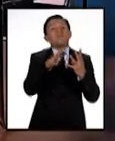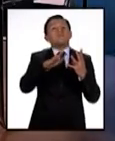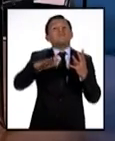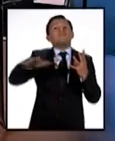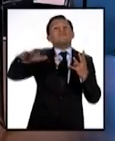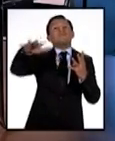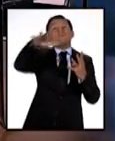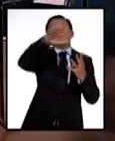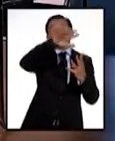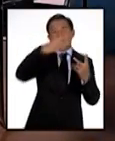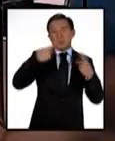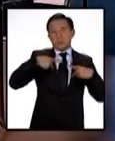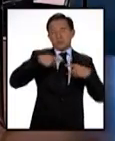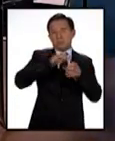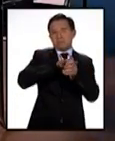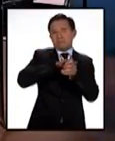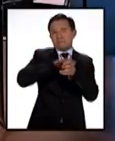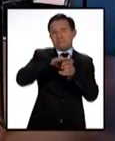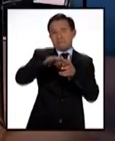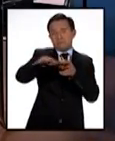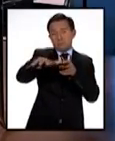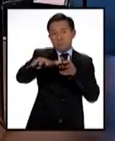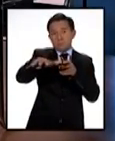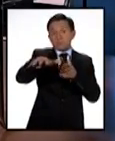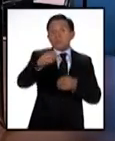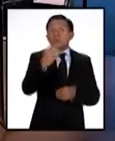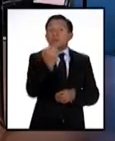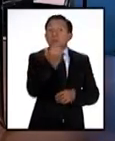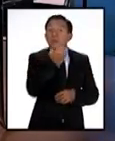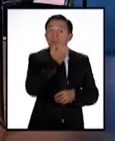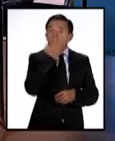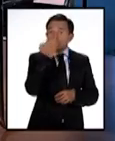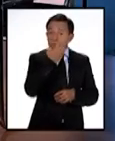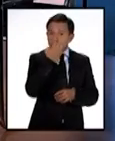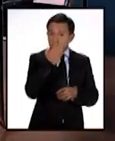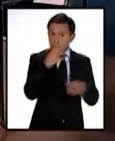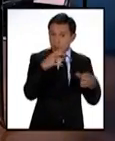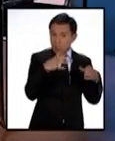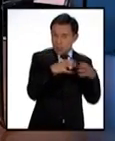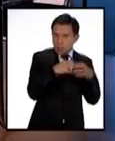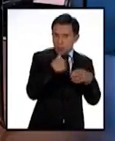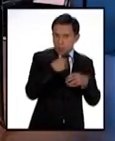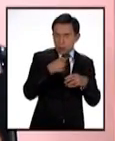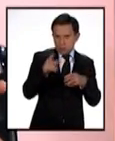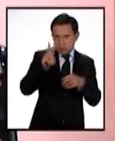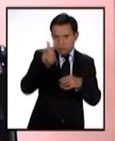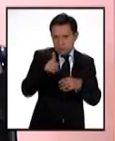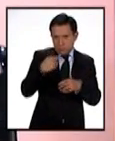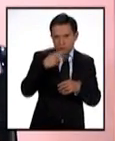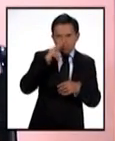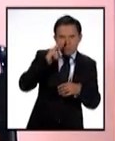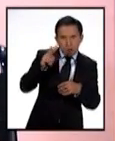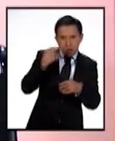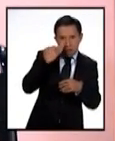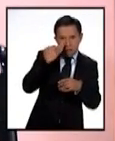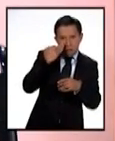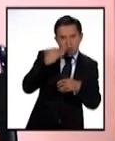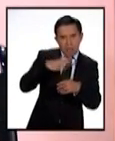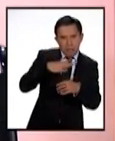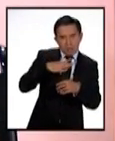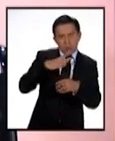La escuela que no hace algo en contra de estas formas de violencia expresas o implícitas,